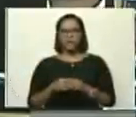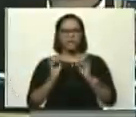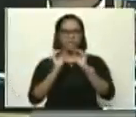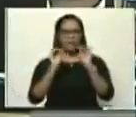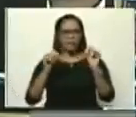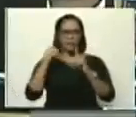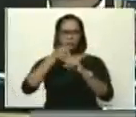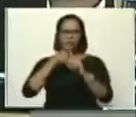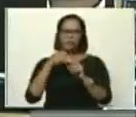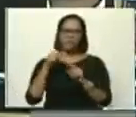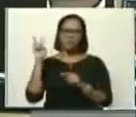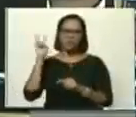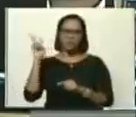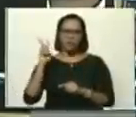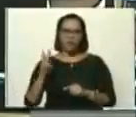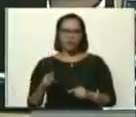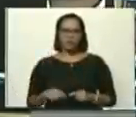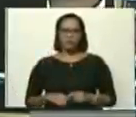Venezuela,